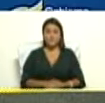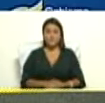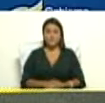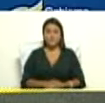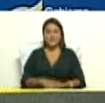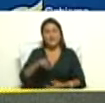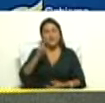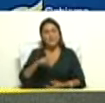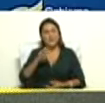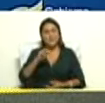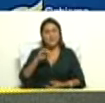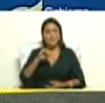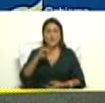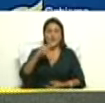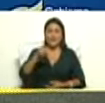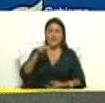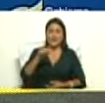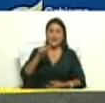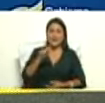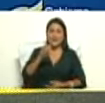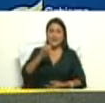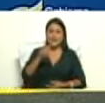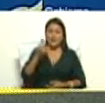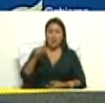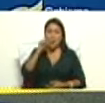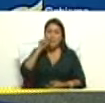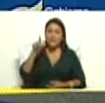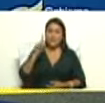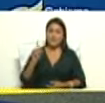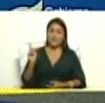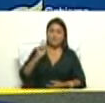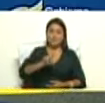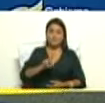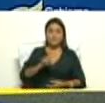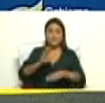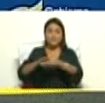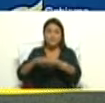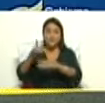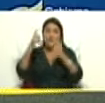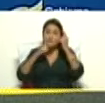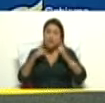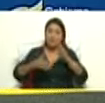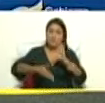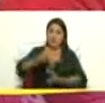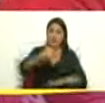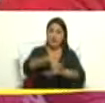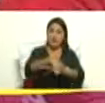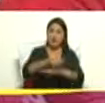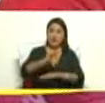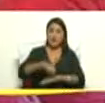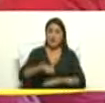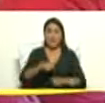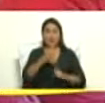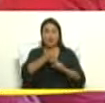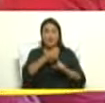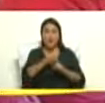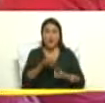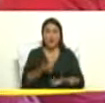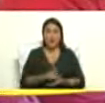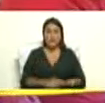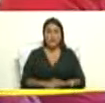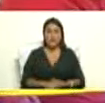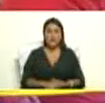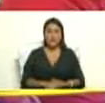piñate para decirle Mira sot roja Chávez va para la calle y nosotros